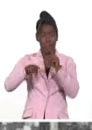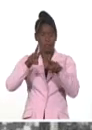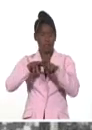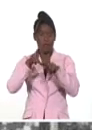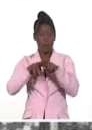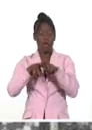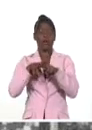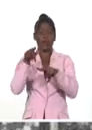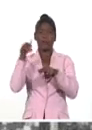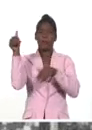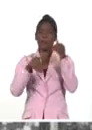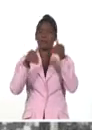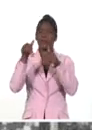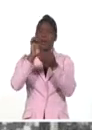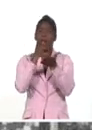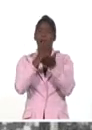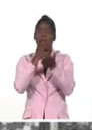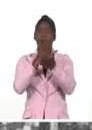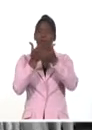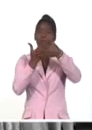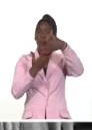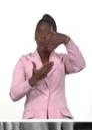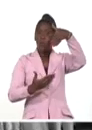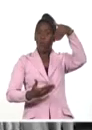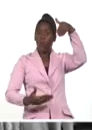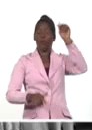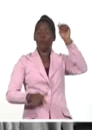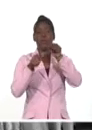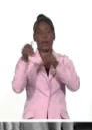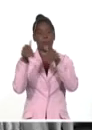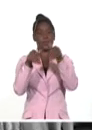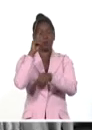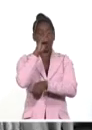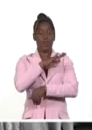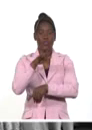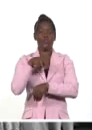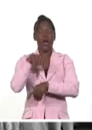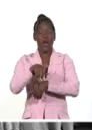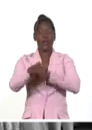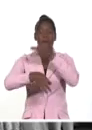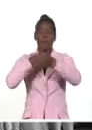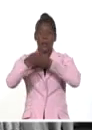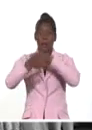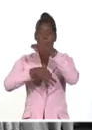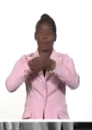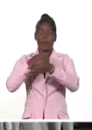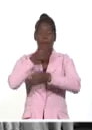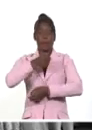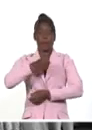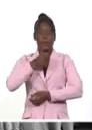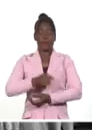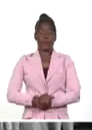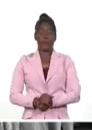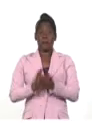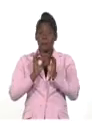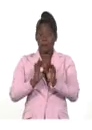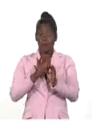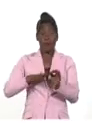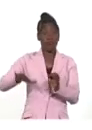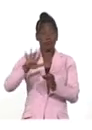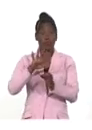con la participación de la Escuela Nacional de Ballet Fernando Alonso, precisó el periodista y fotógrafo a Prensa Latina. De esta manera, los